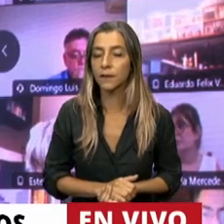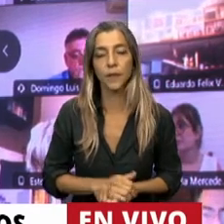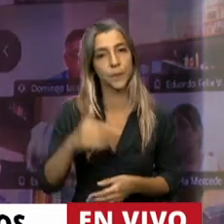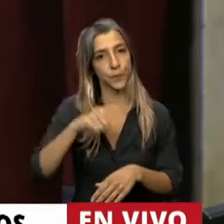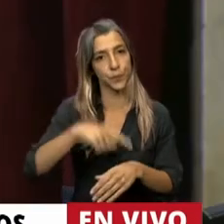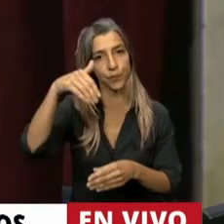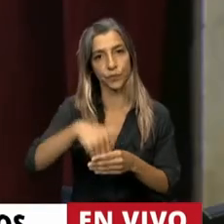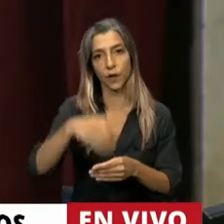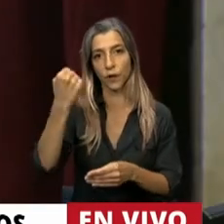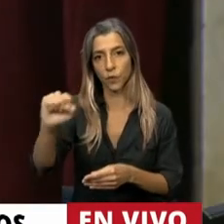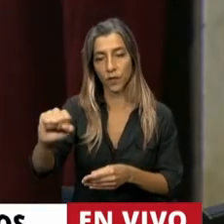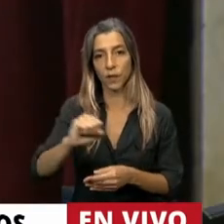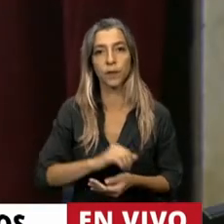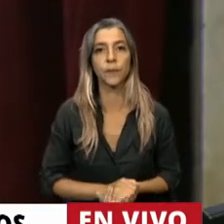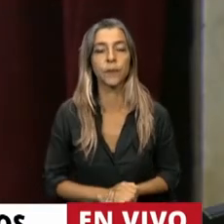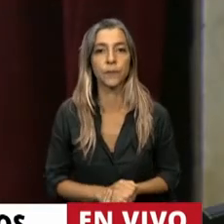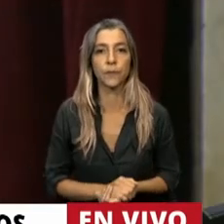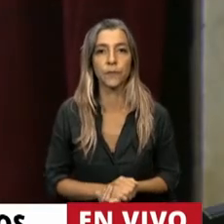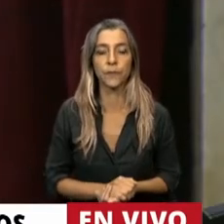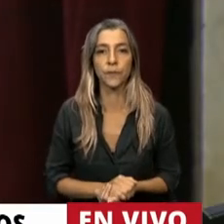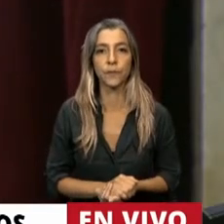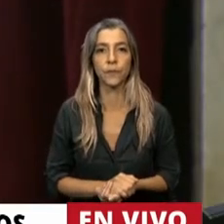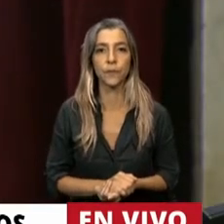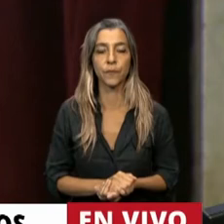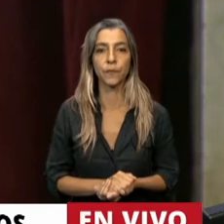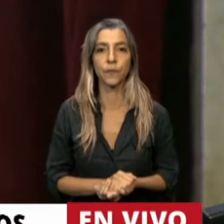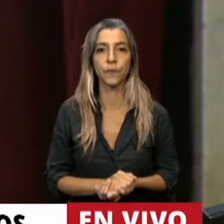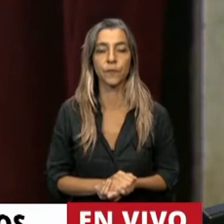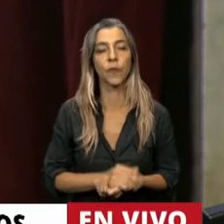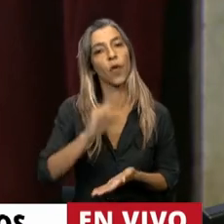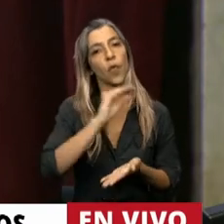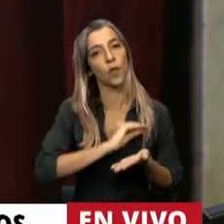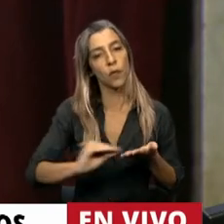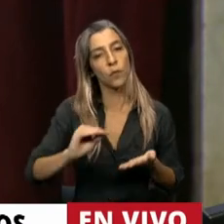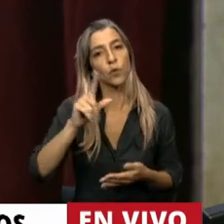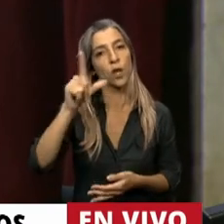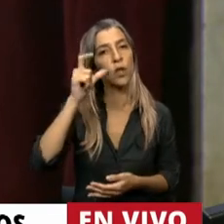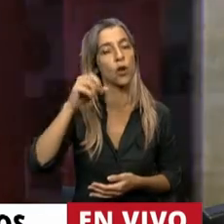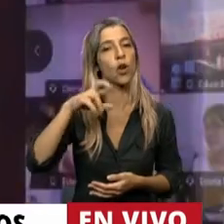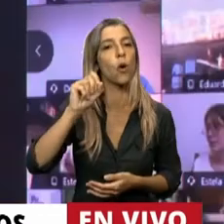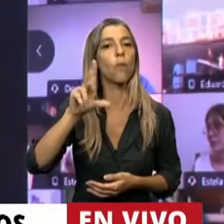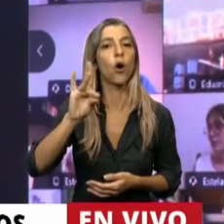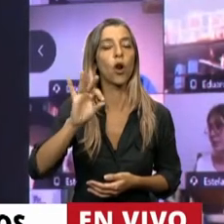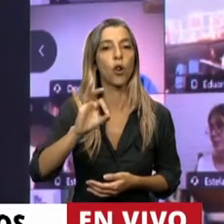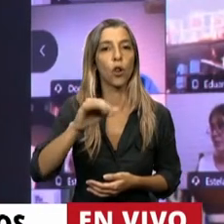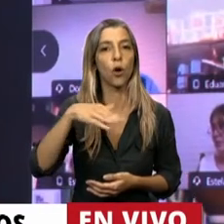ausente a la hora de votar diputado leopoldo moreau